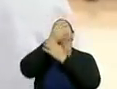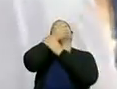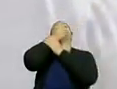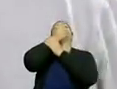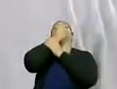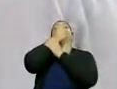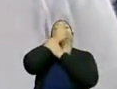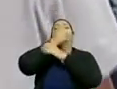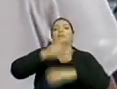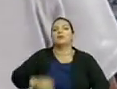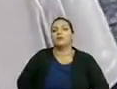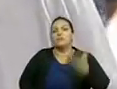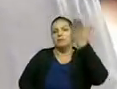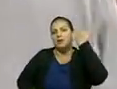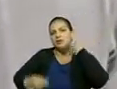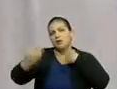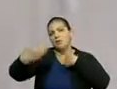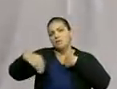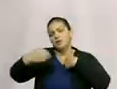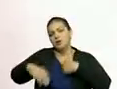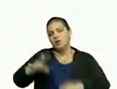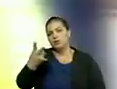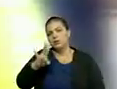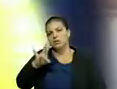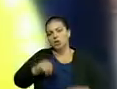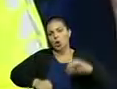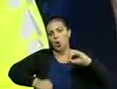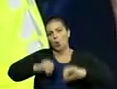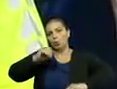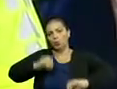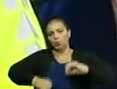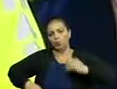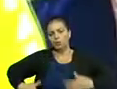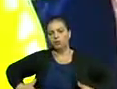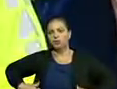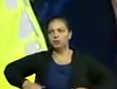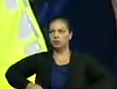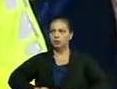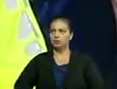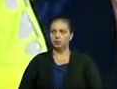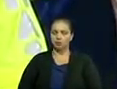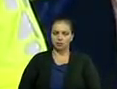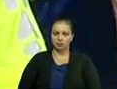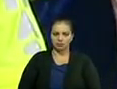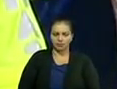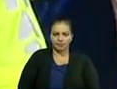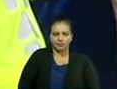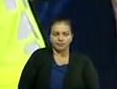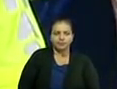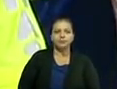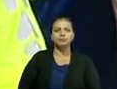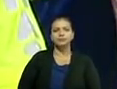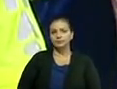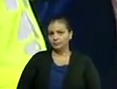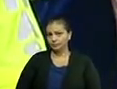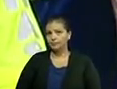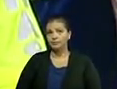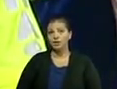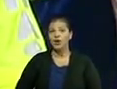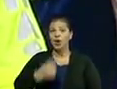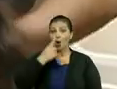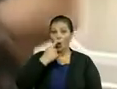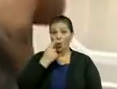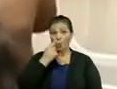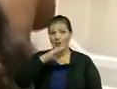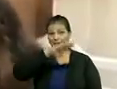el pasado miércoles 17 de octubre. El momento del secuestro, los delincuentes se llevaron el vehículo de la persona secuestrada.